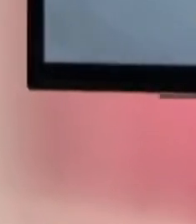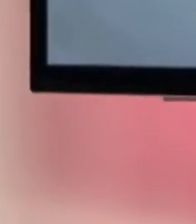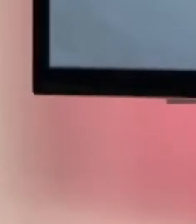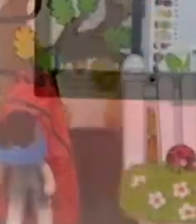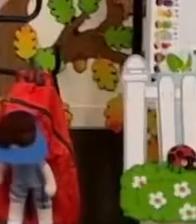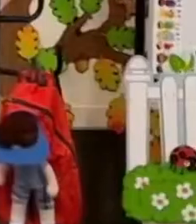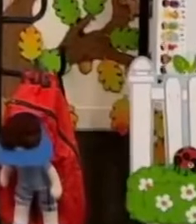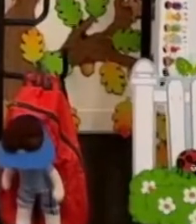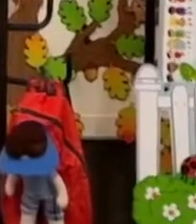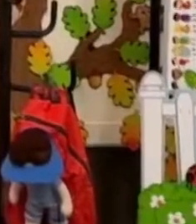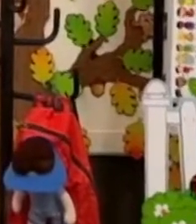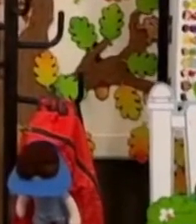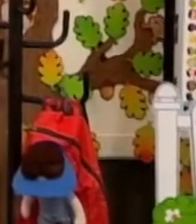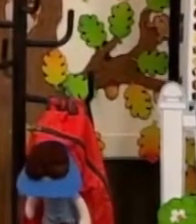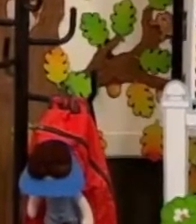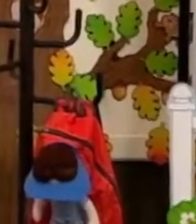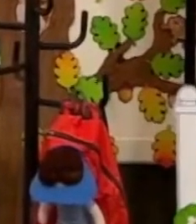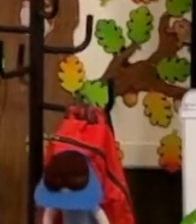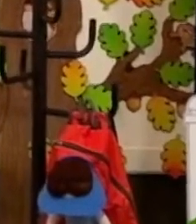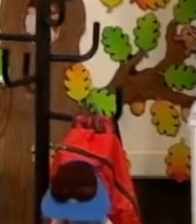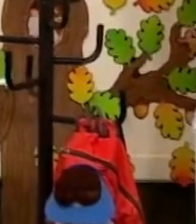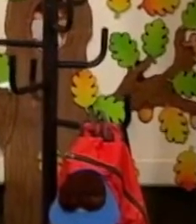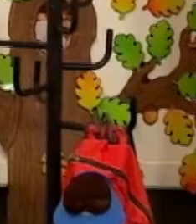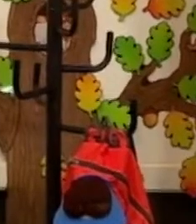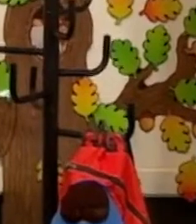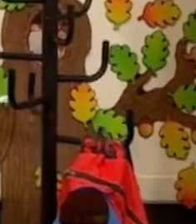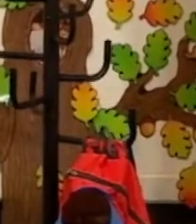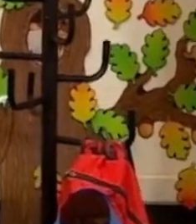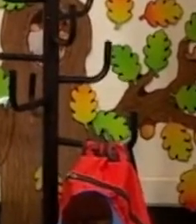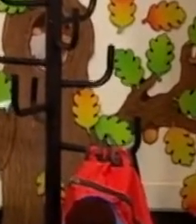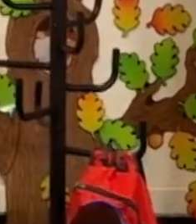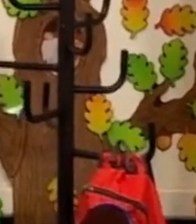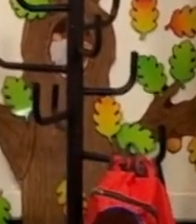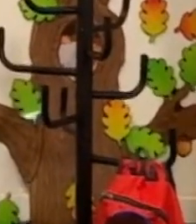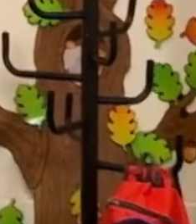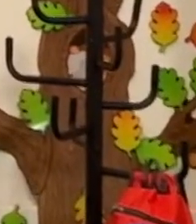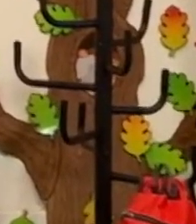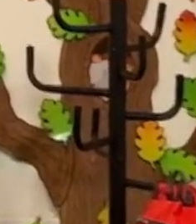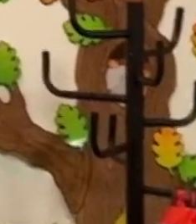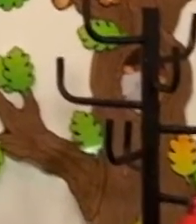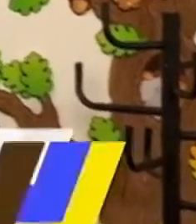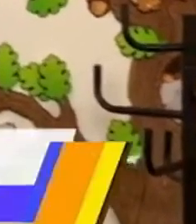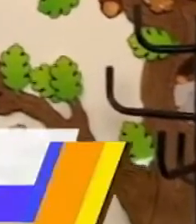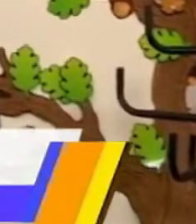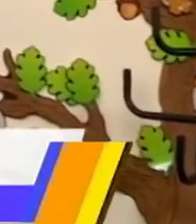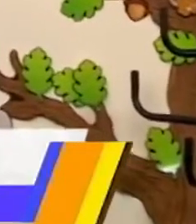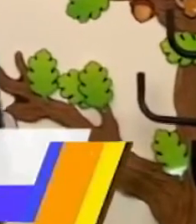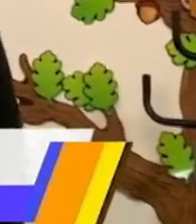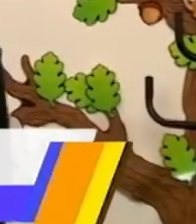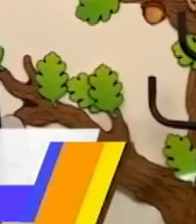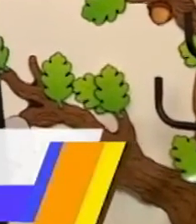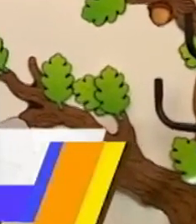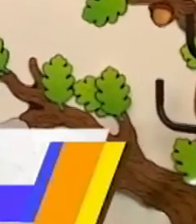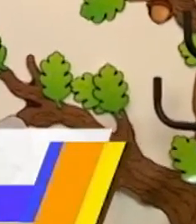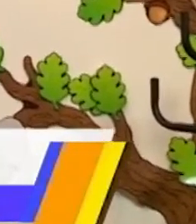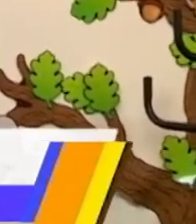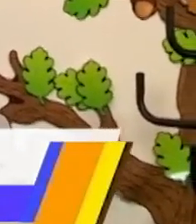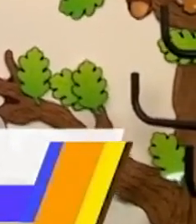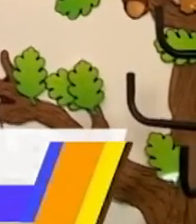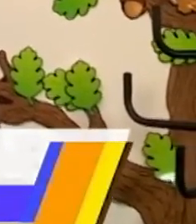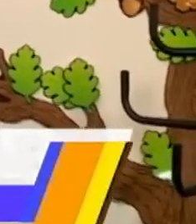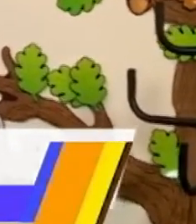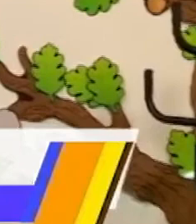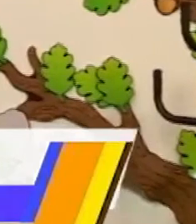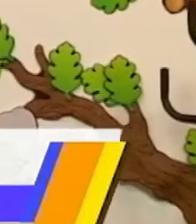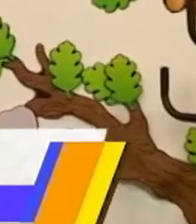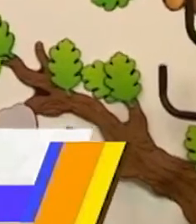el muelle. Y a las 9 en punto de la mañana los esperamos en Aprendo en Casa para que continuemos descubriendo más del arte. Y les